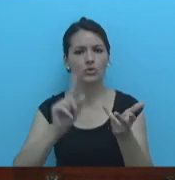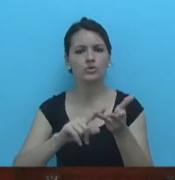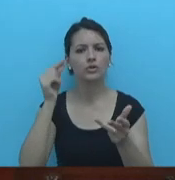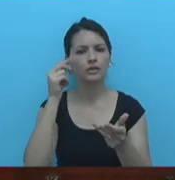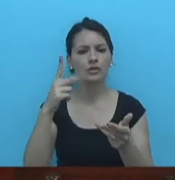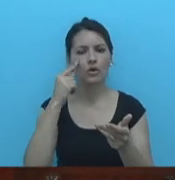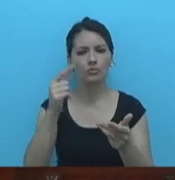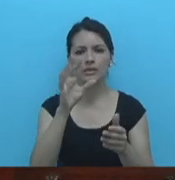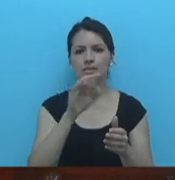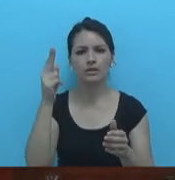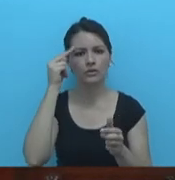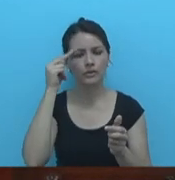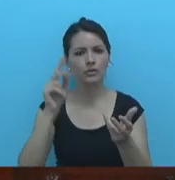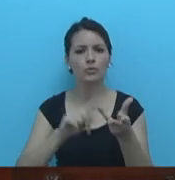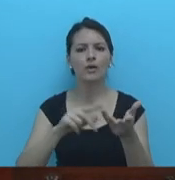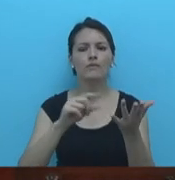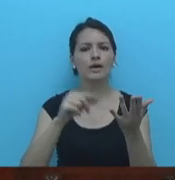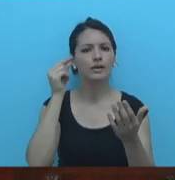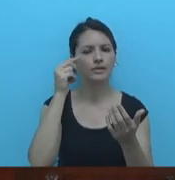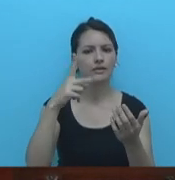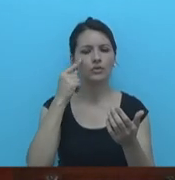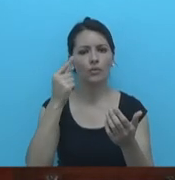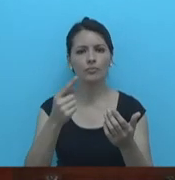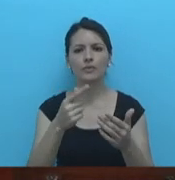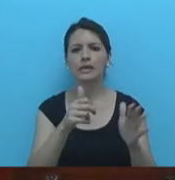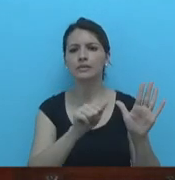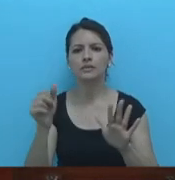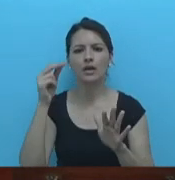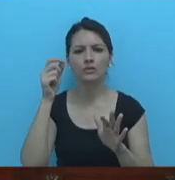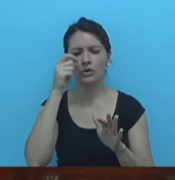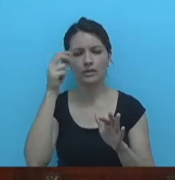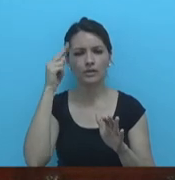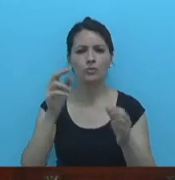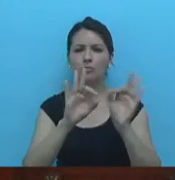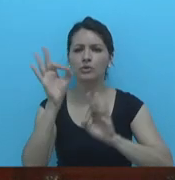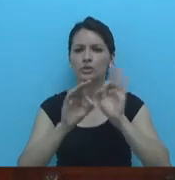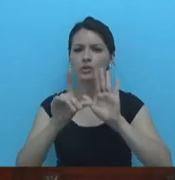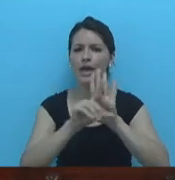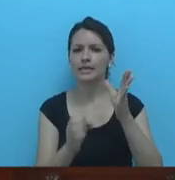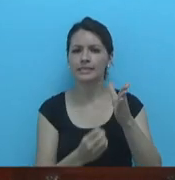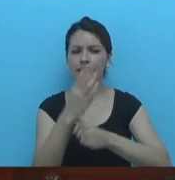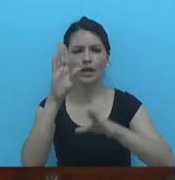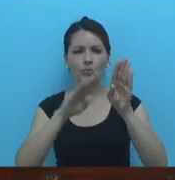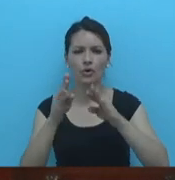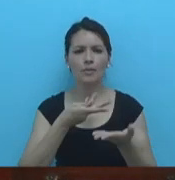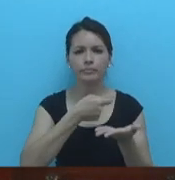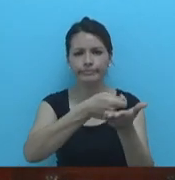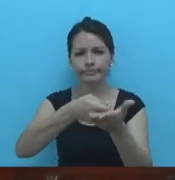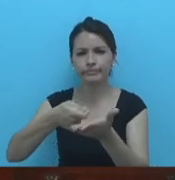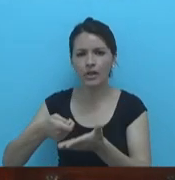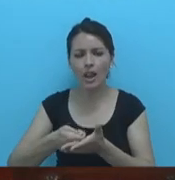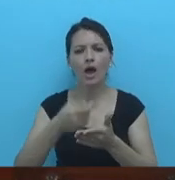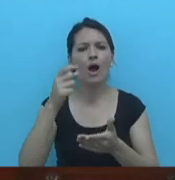32.426 y 33.139, proyecto de ley del Poder Ejecutivo por el cual se crea el programa de financiamiento de la preinversión de